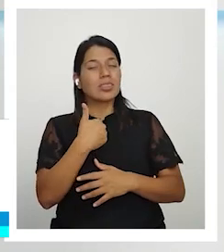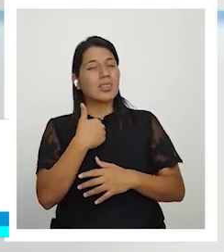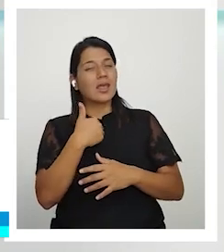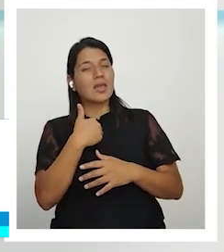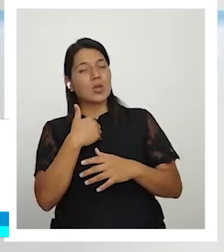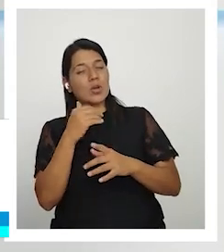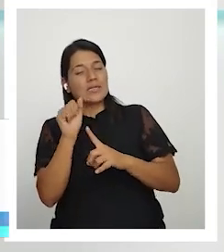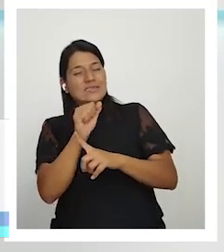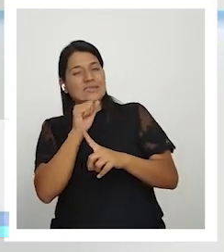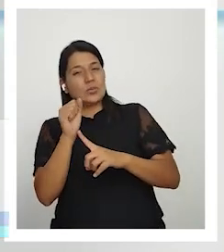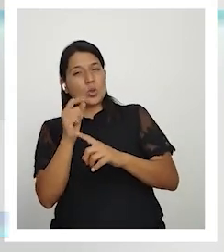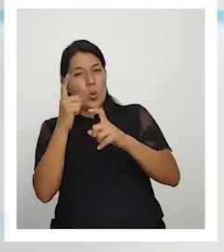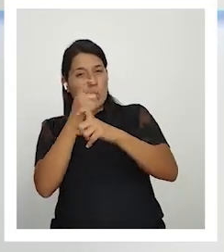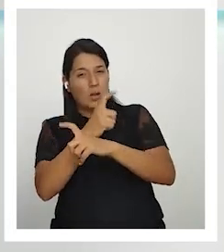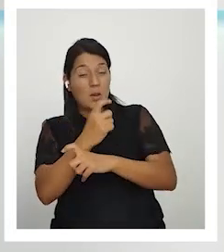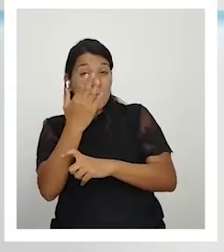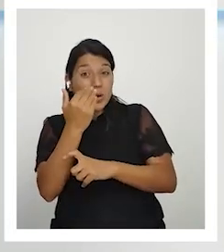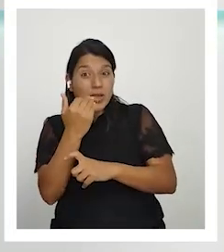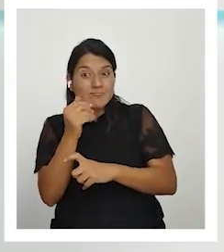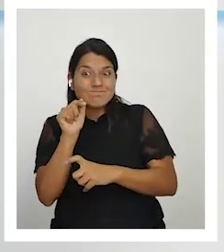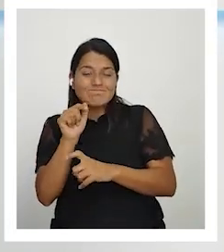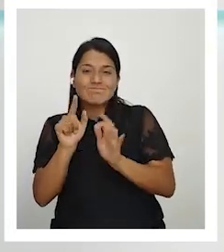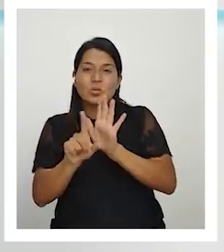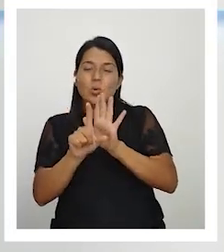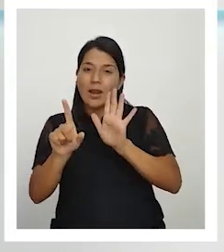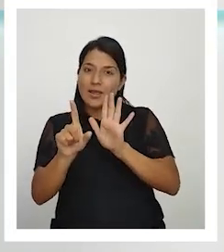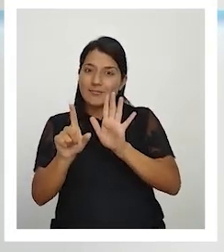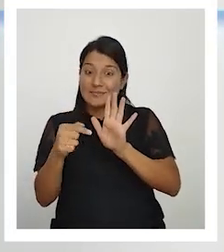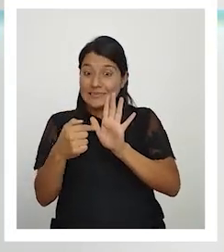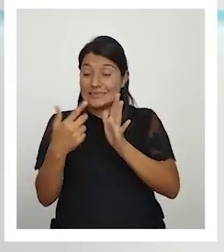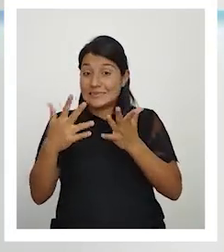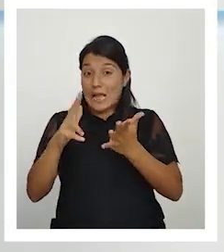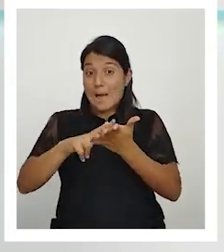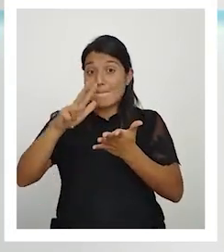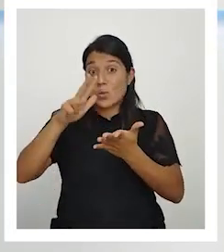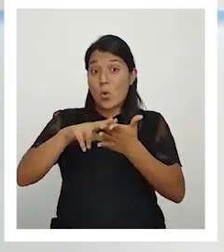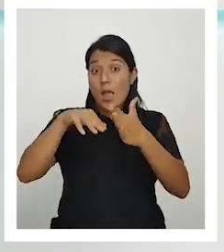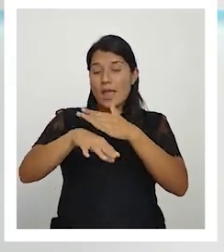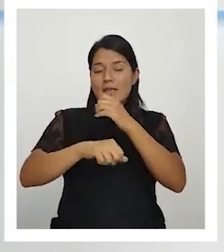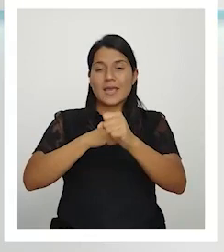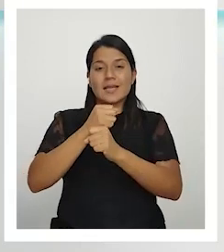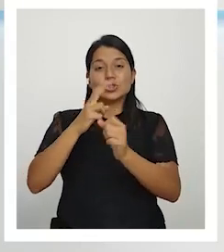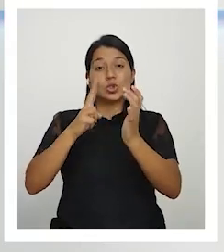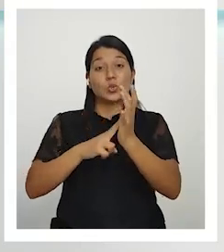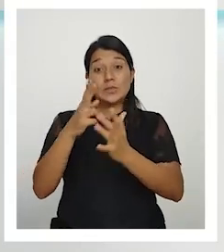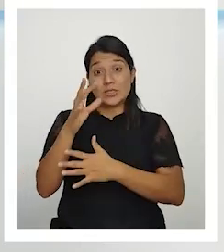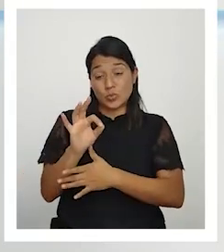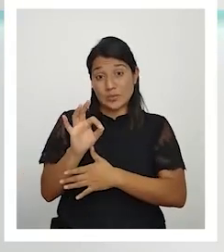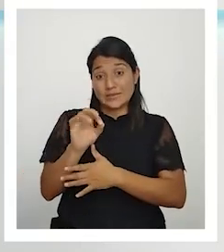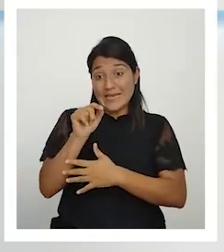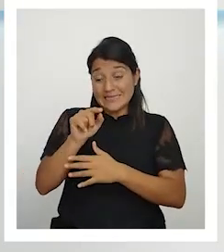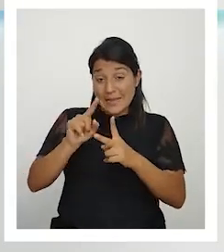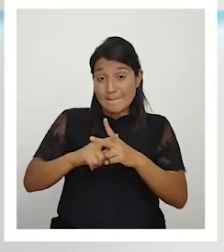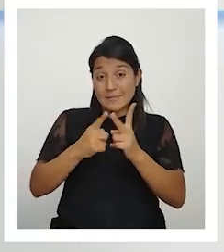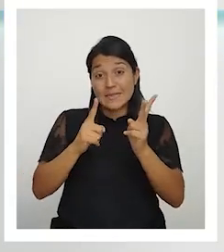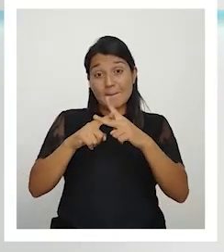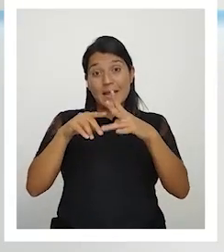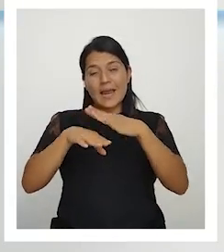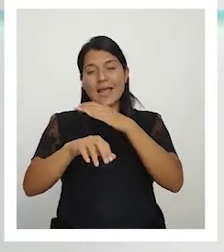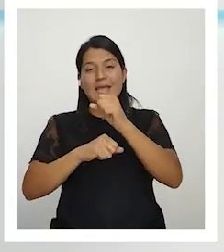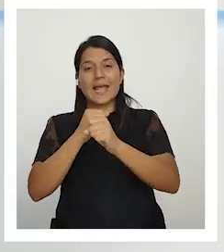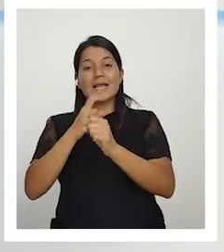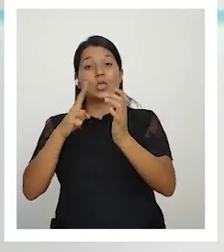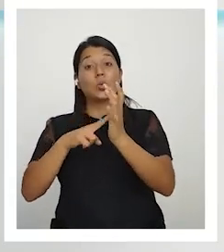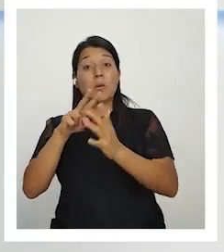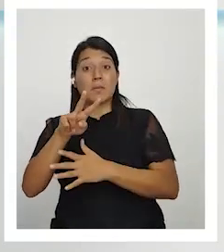puesto que es una ley de la República, una ley aprobada en el 2019 que entra en ejecución en el 2024, ¿verdad? Y que de